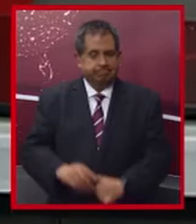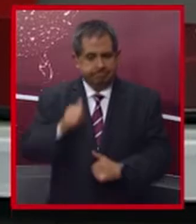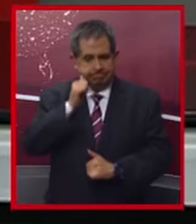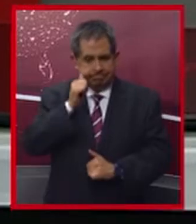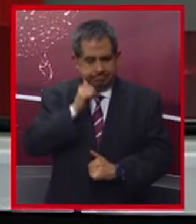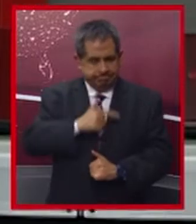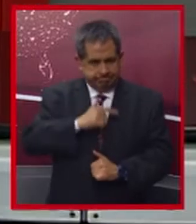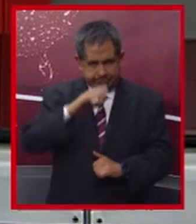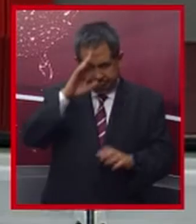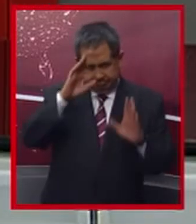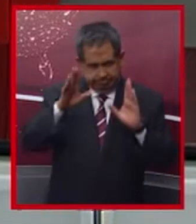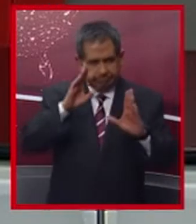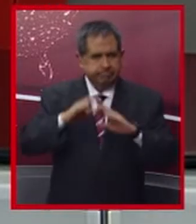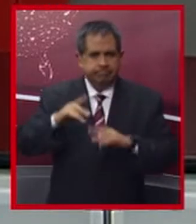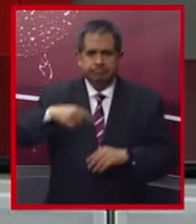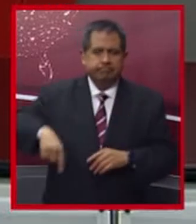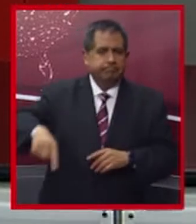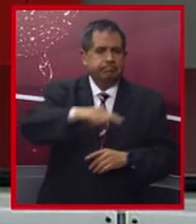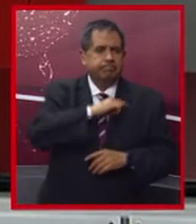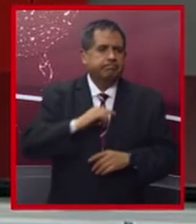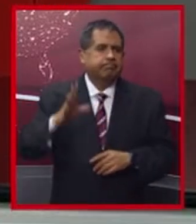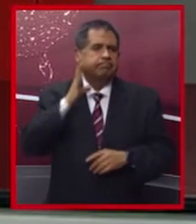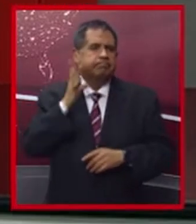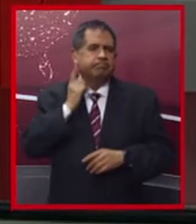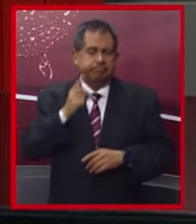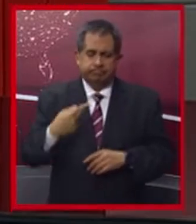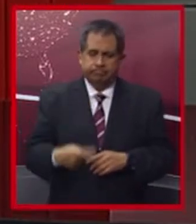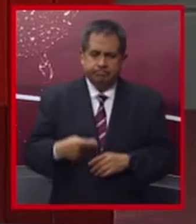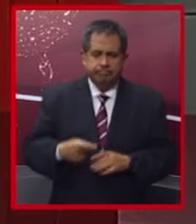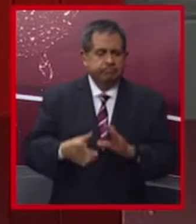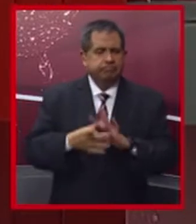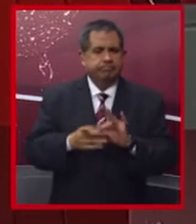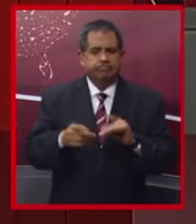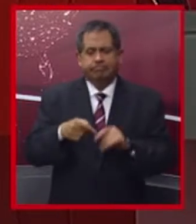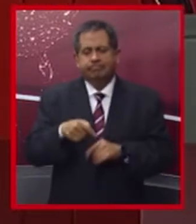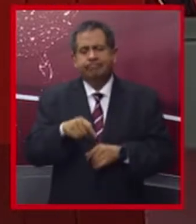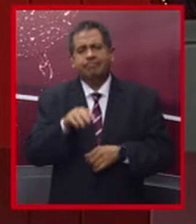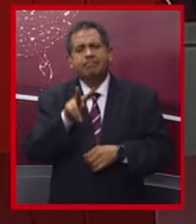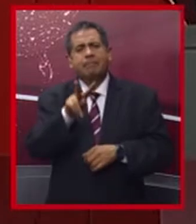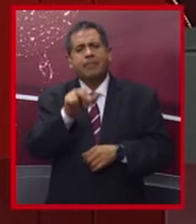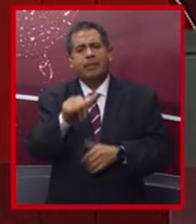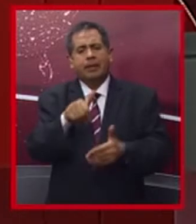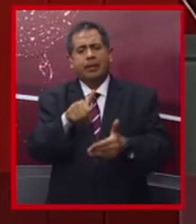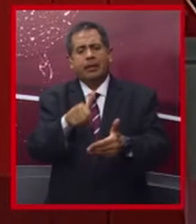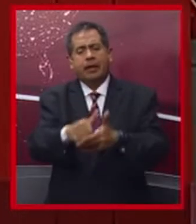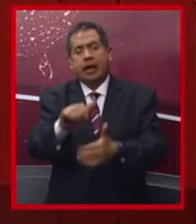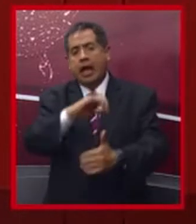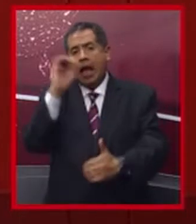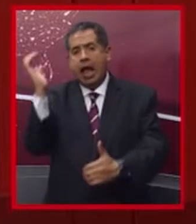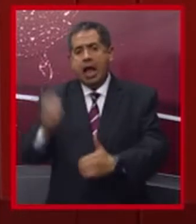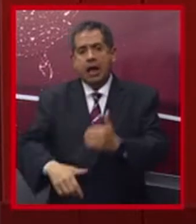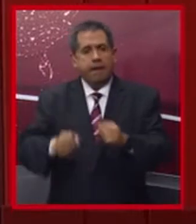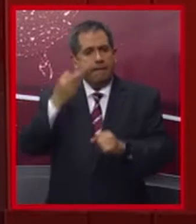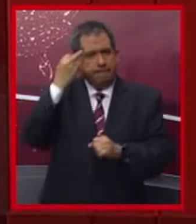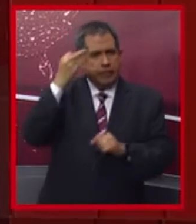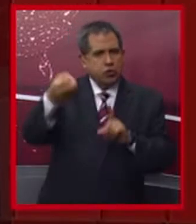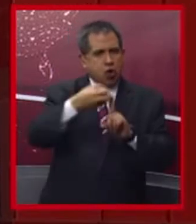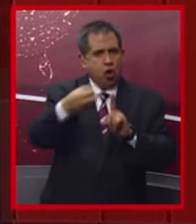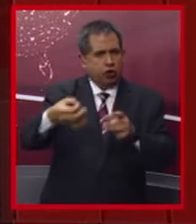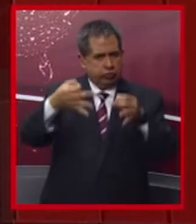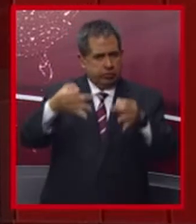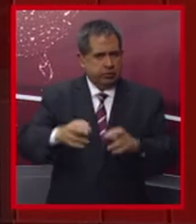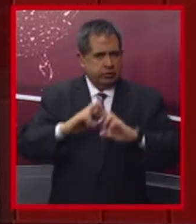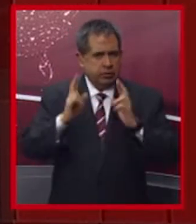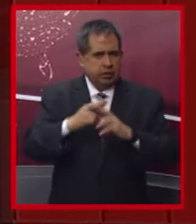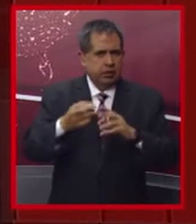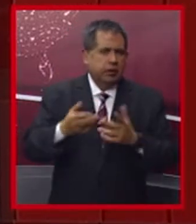Un gusto saludarle desde el Palacio Legislativo de San Lázaro, ya en la parte final del cierre del periodo ordinario de sesiones. Se